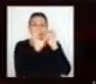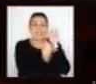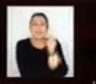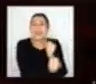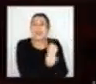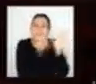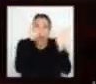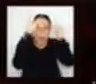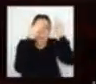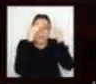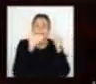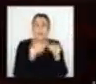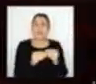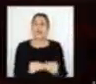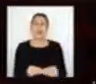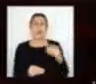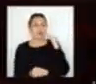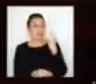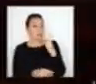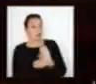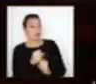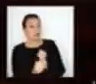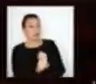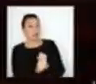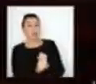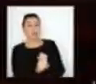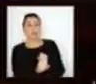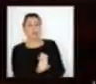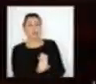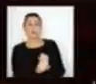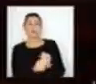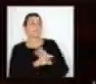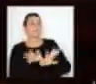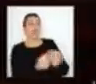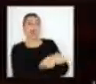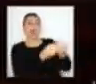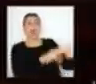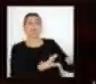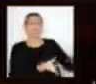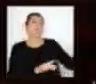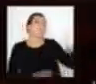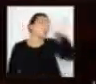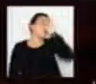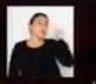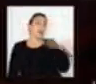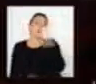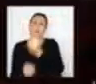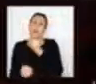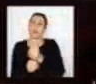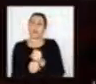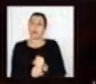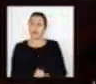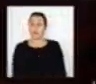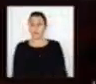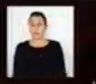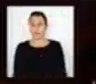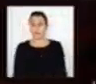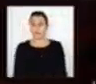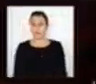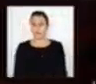24 años a merced del mercado laboral y la verdad es que no los aceptan. Los